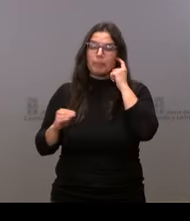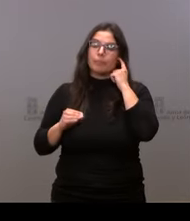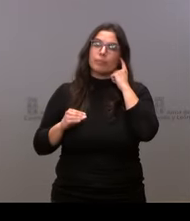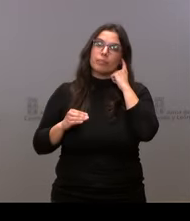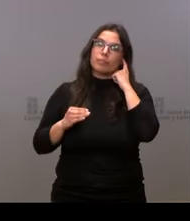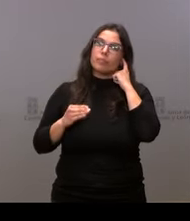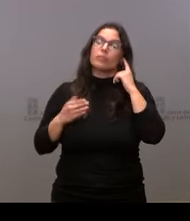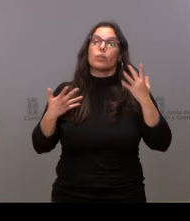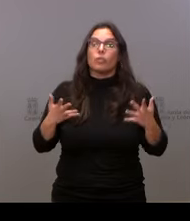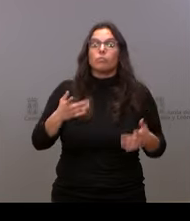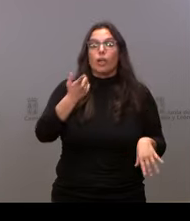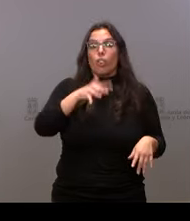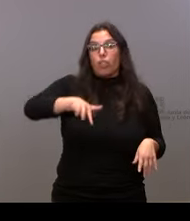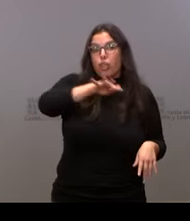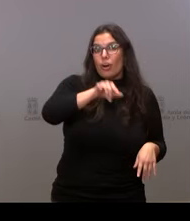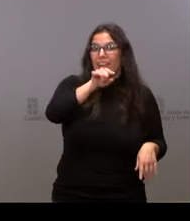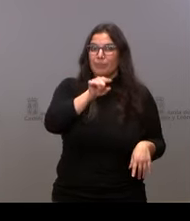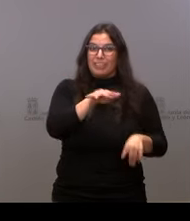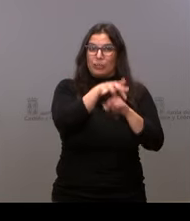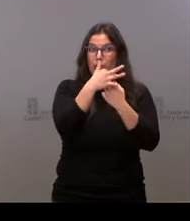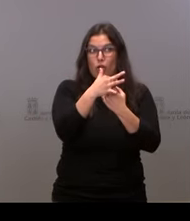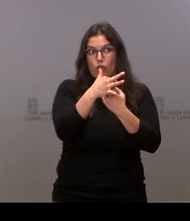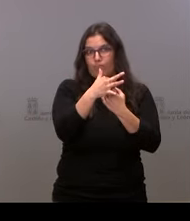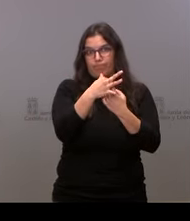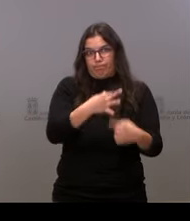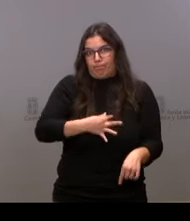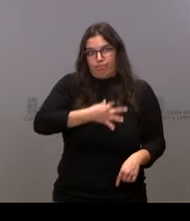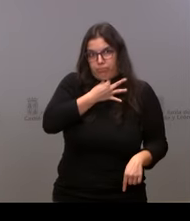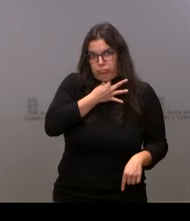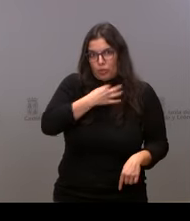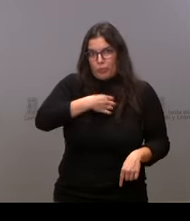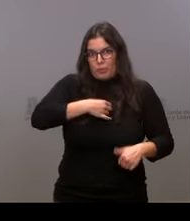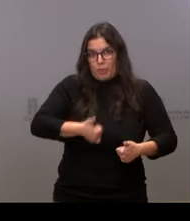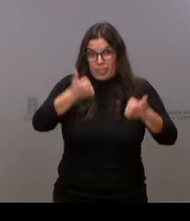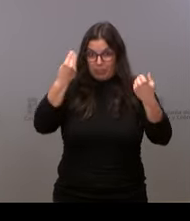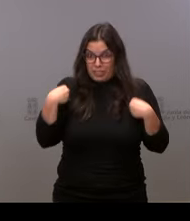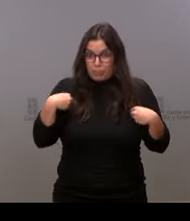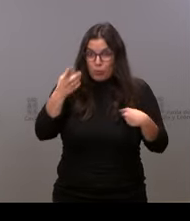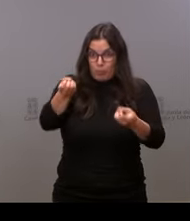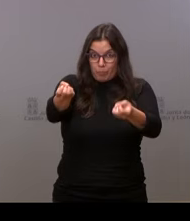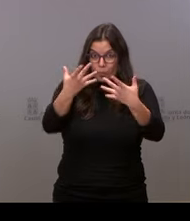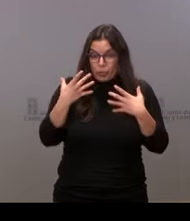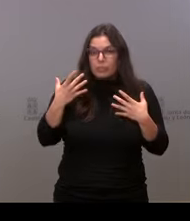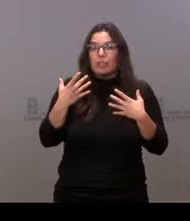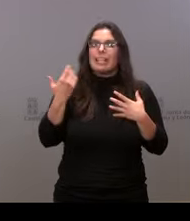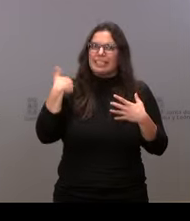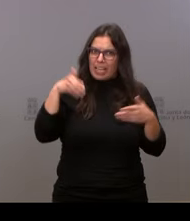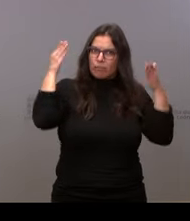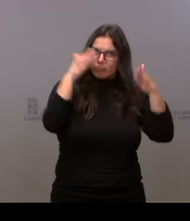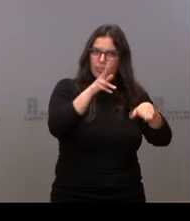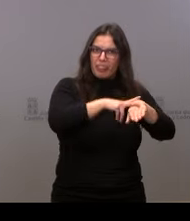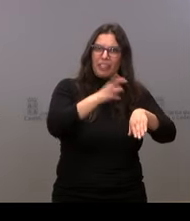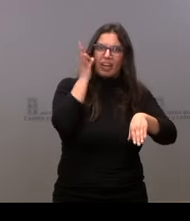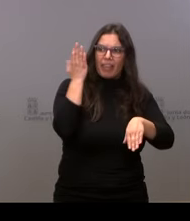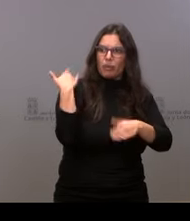estos lugares donde hay una situación crítica como la que usted traslada en la que ya estaba trabajando la delegada